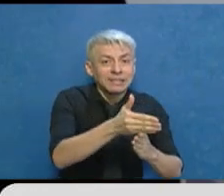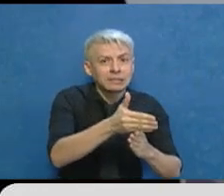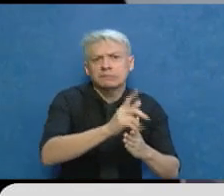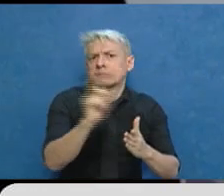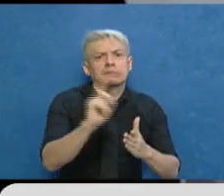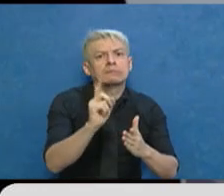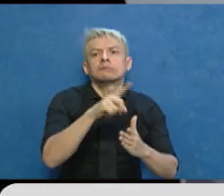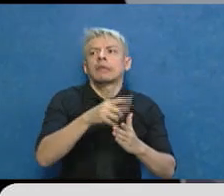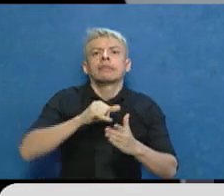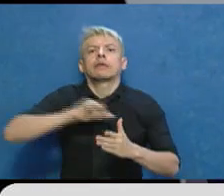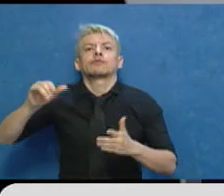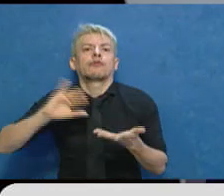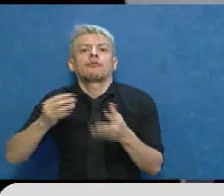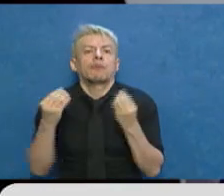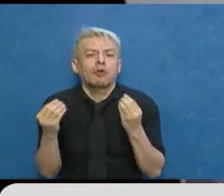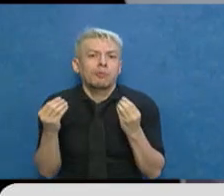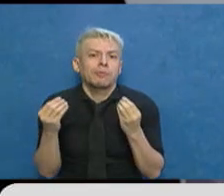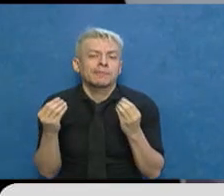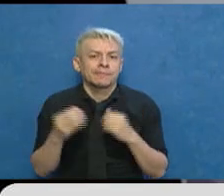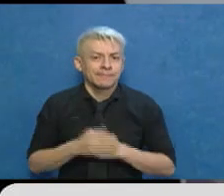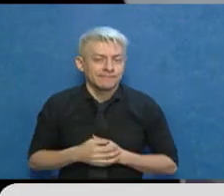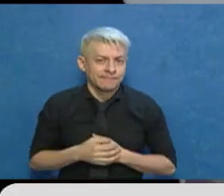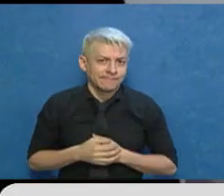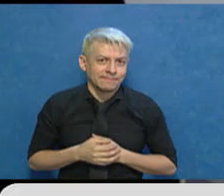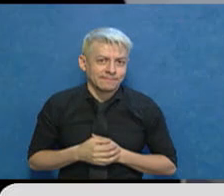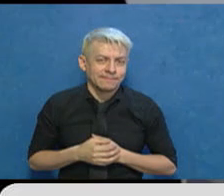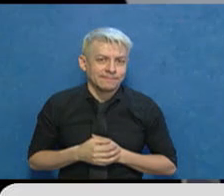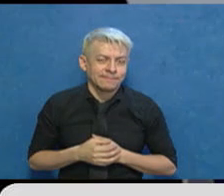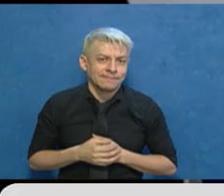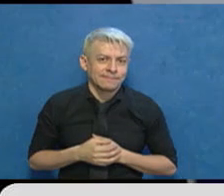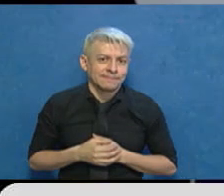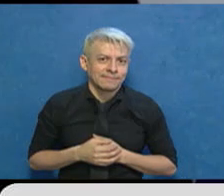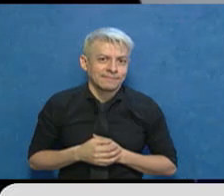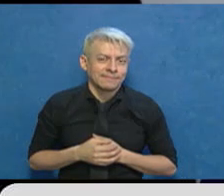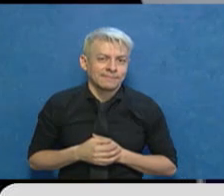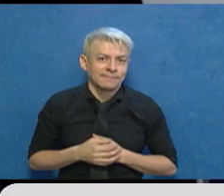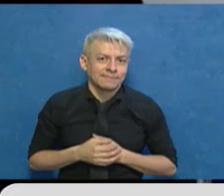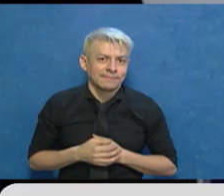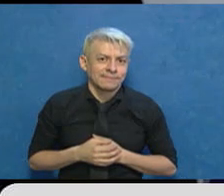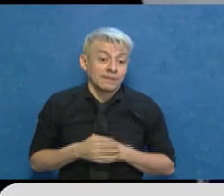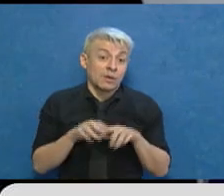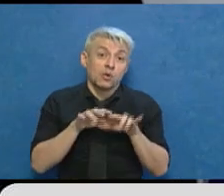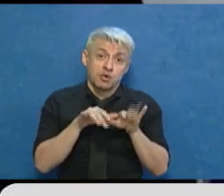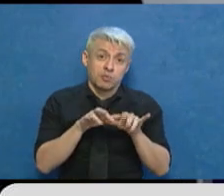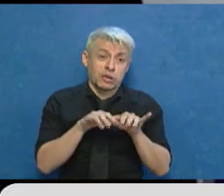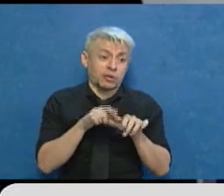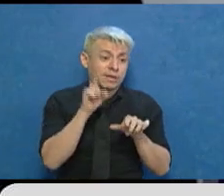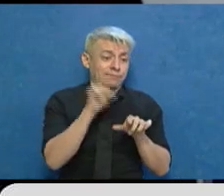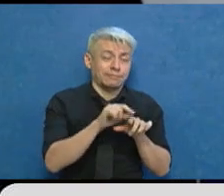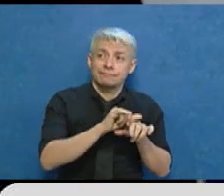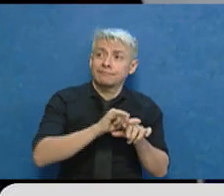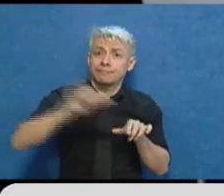fiscal, radican las denuncias de manera a través de una computadora, de manera